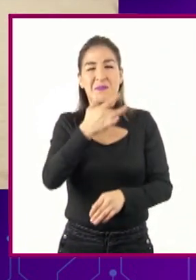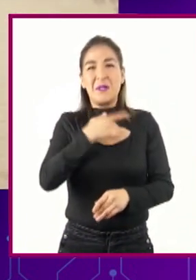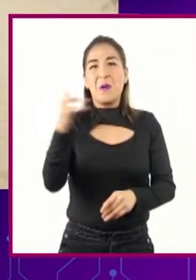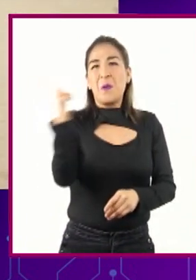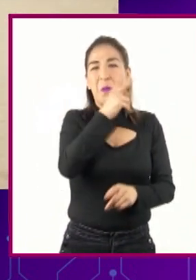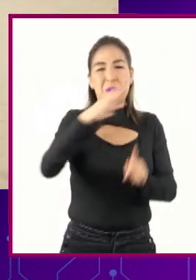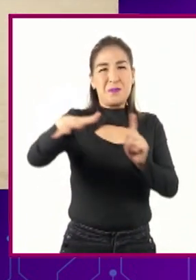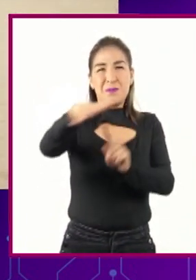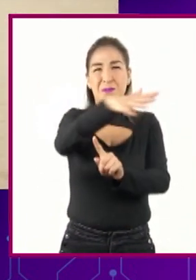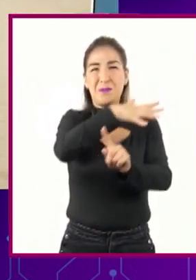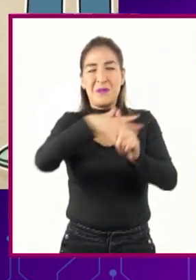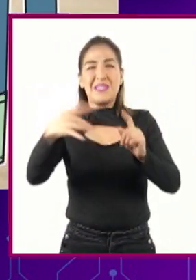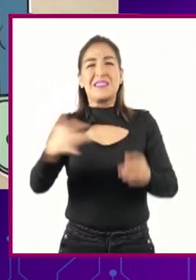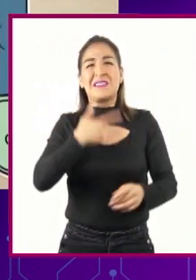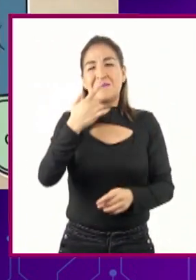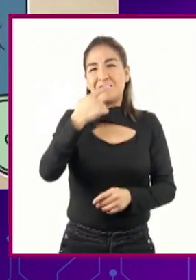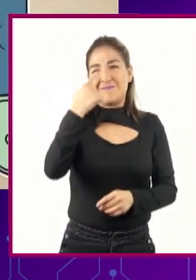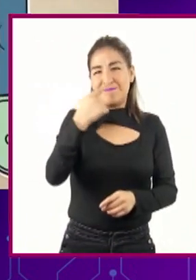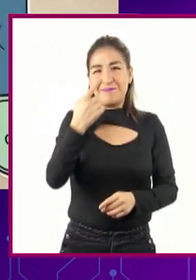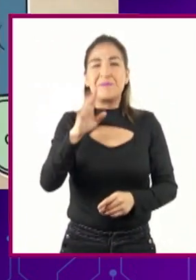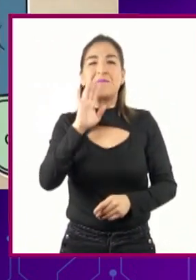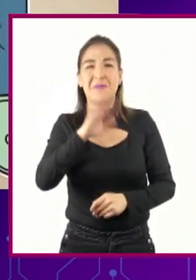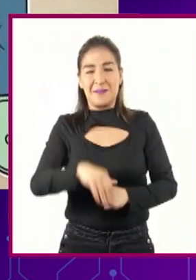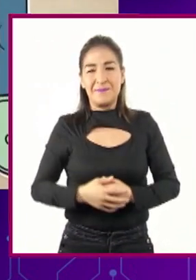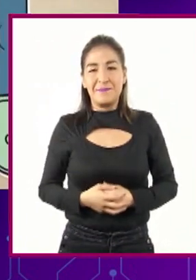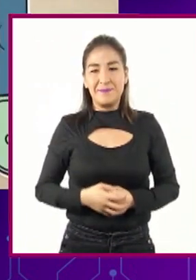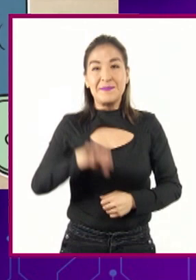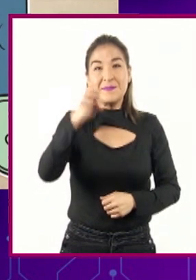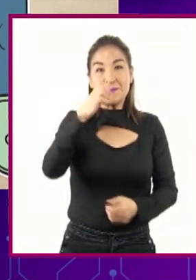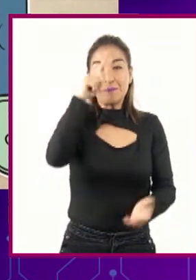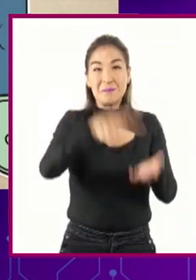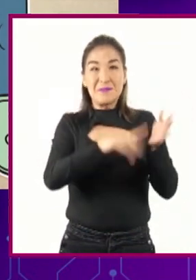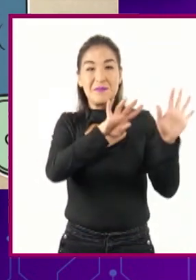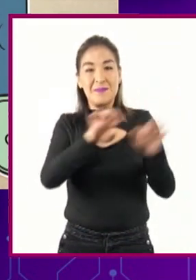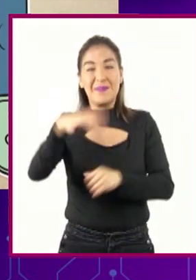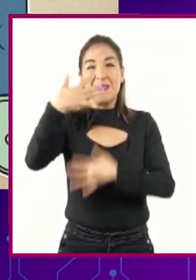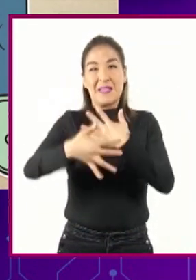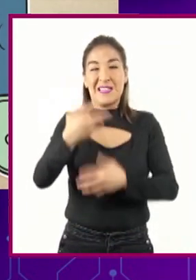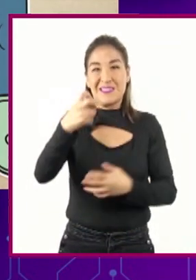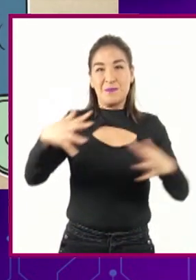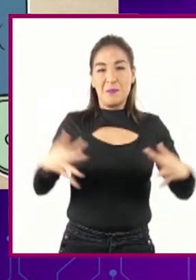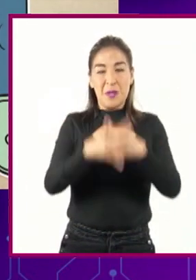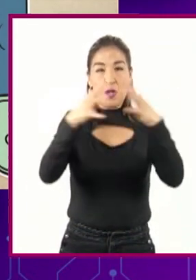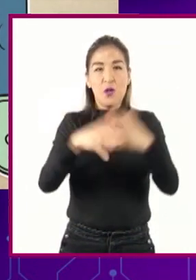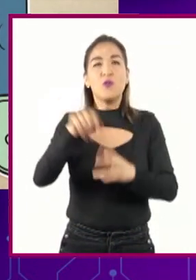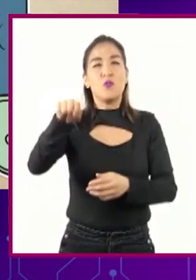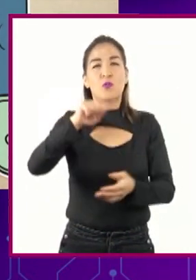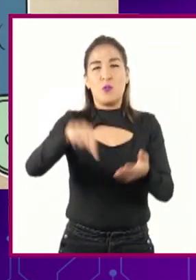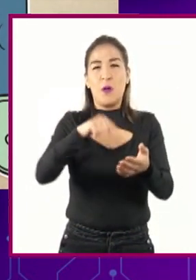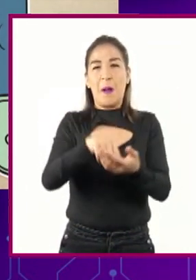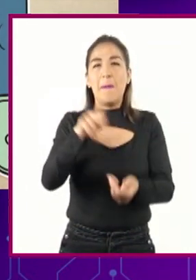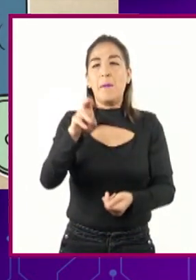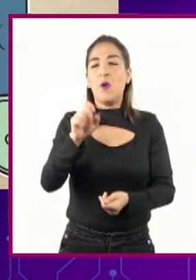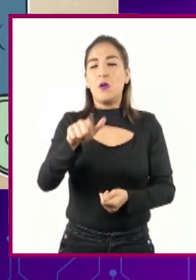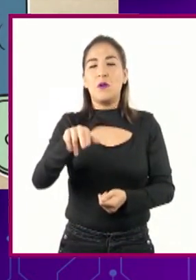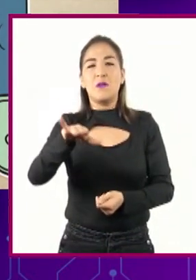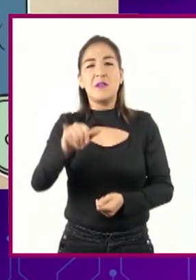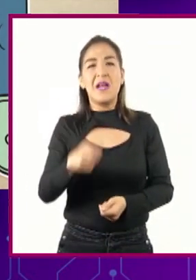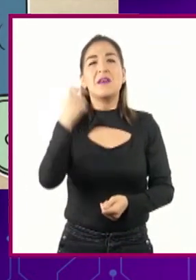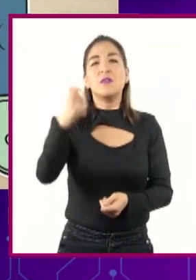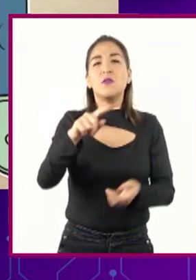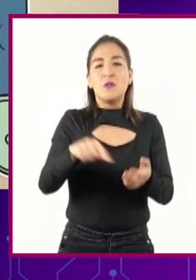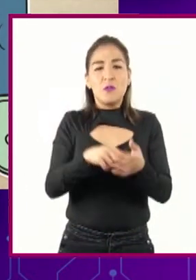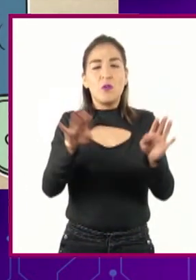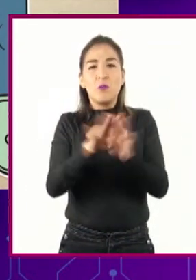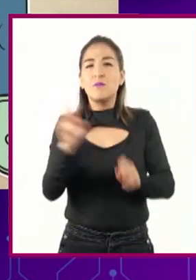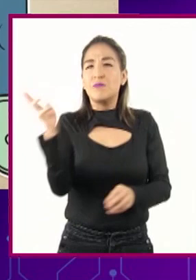libre. En enero de 1915, durante la batalla de Bolimov, Polonia, los alemanes lanzaron contra las